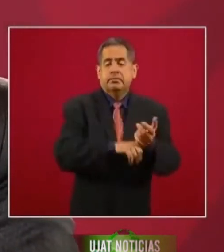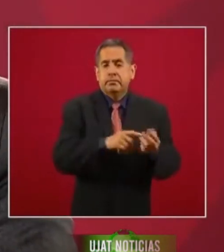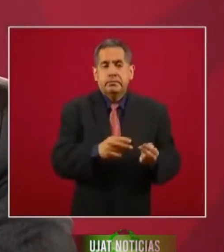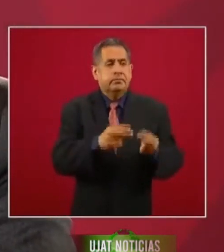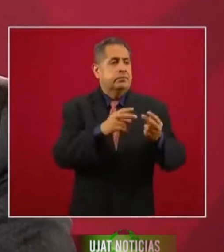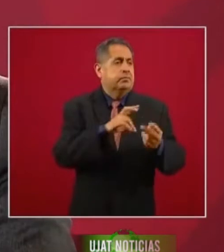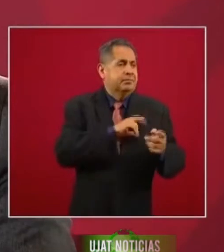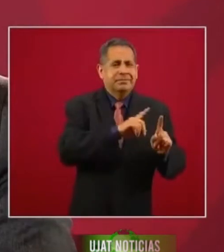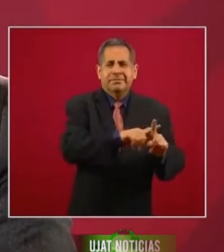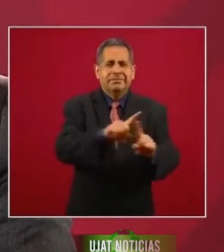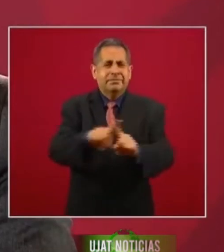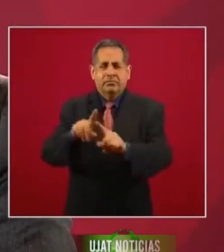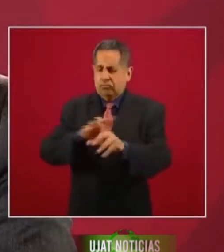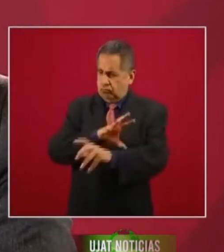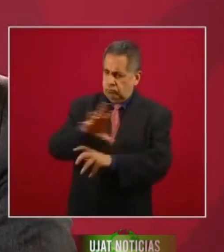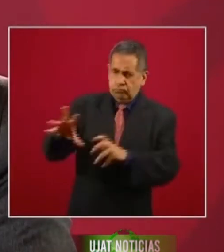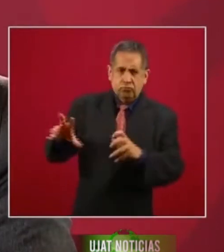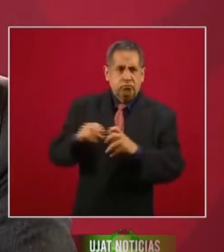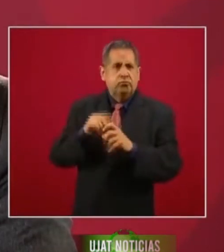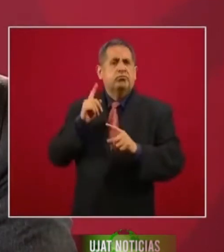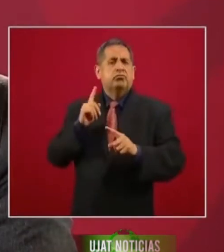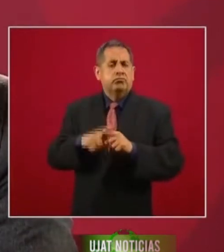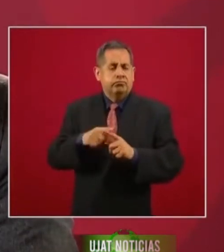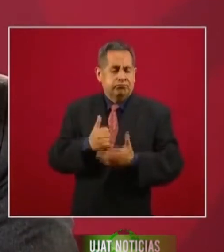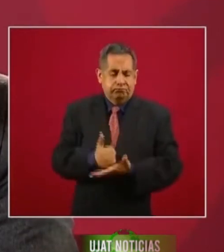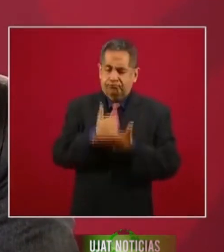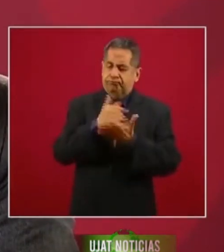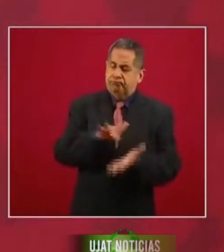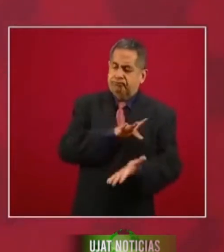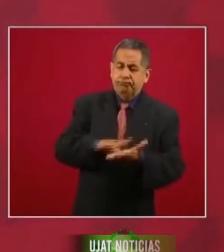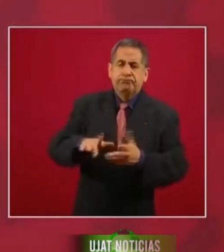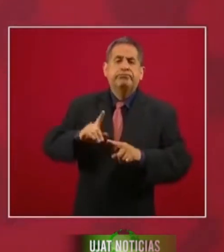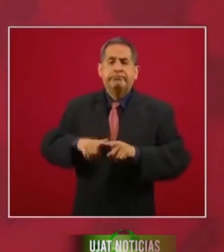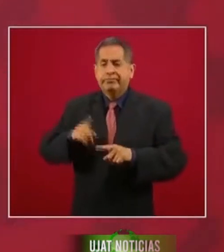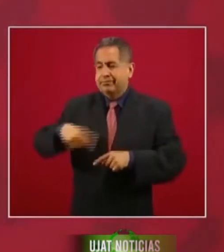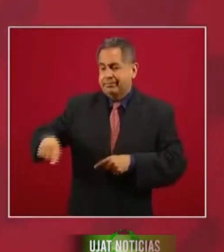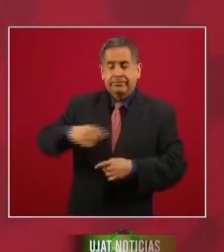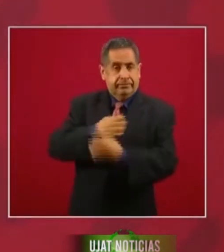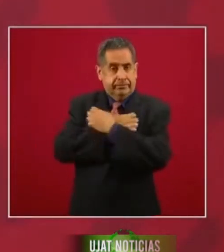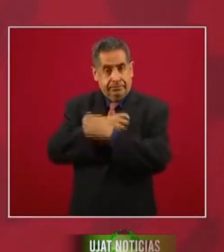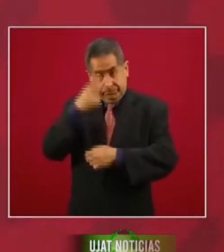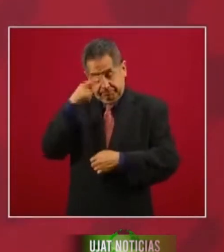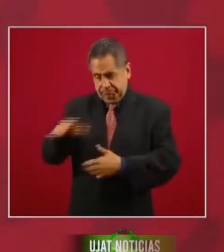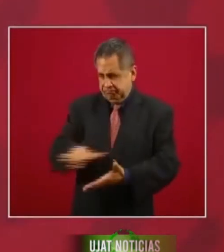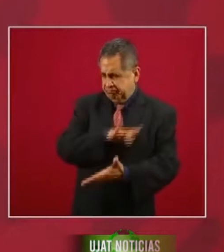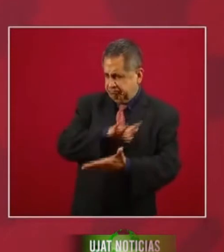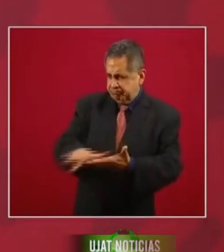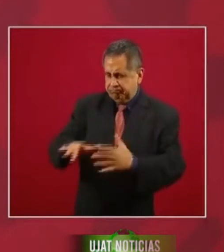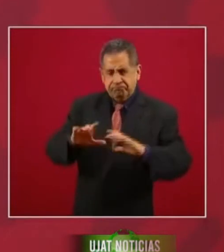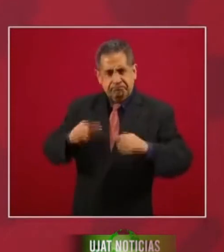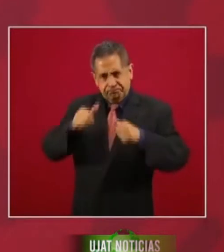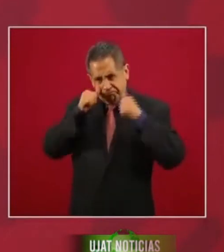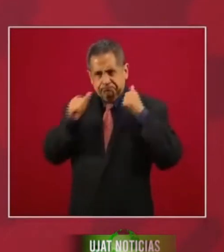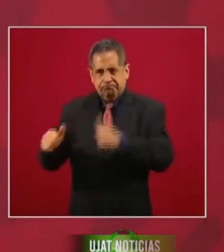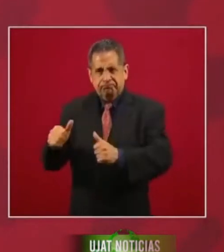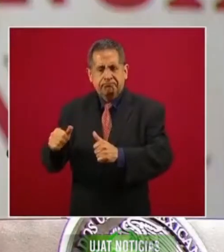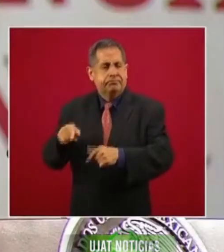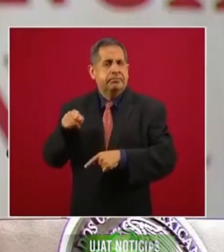Todos por la educación de México, todos